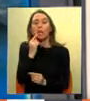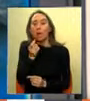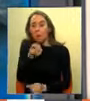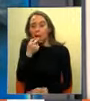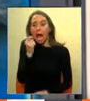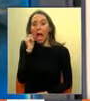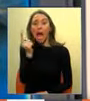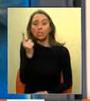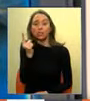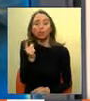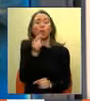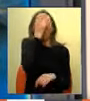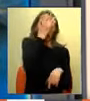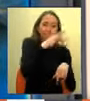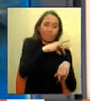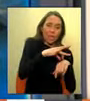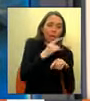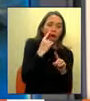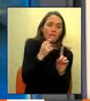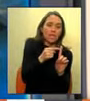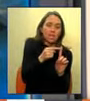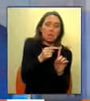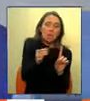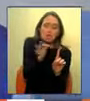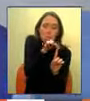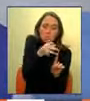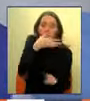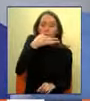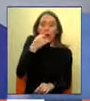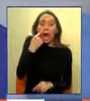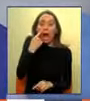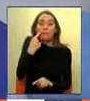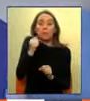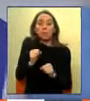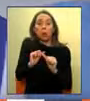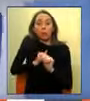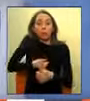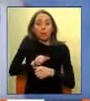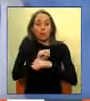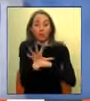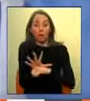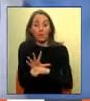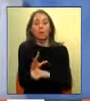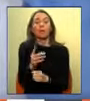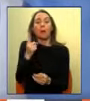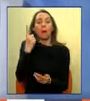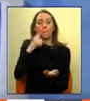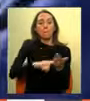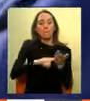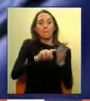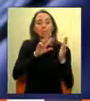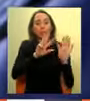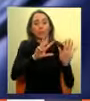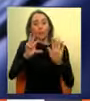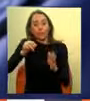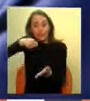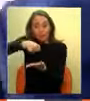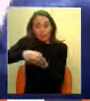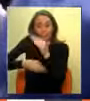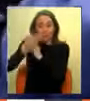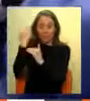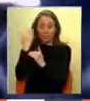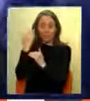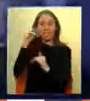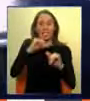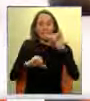búsqueda de un posible tratamiento. A fines de los 90, científicos norteamericanos buscaban un medicamento